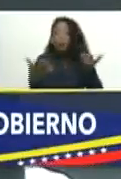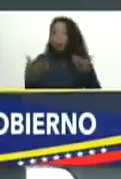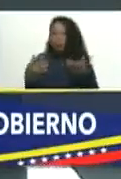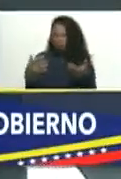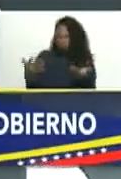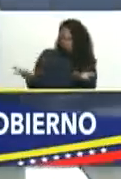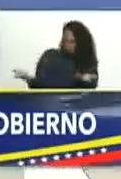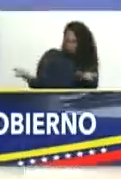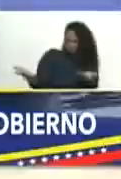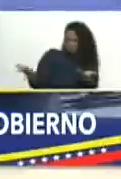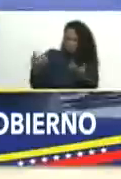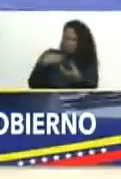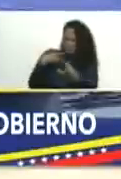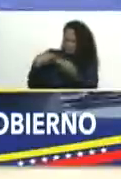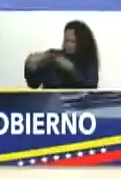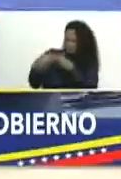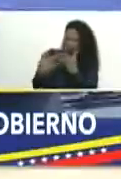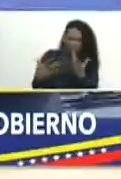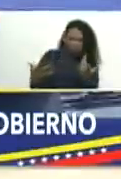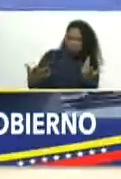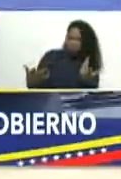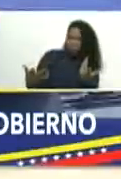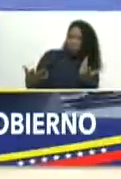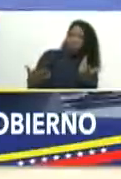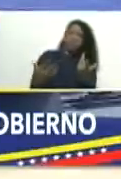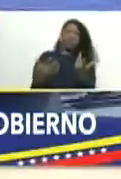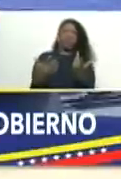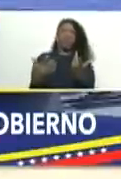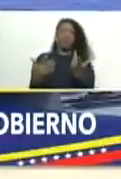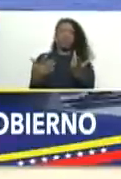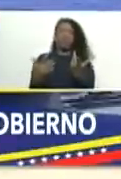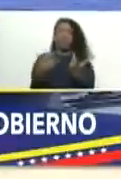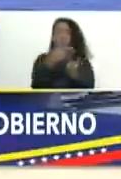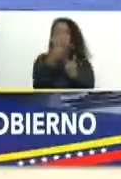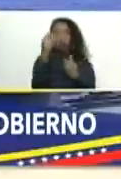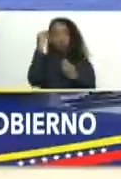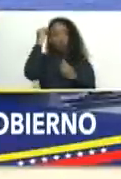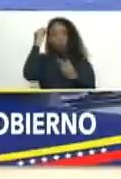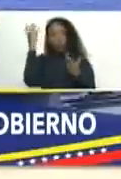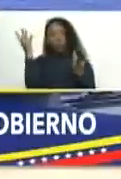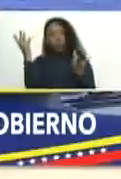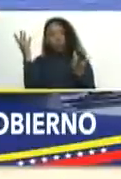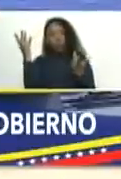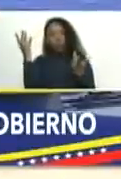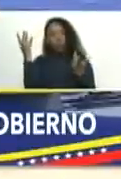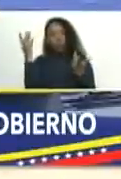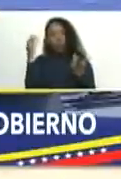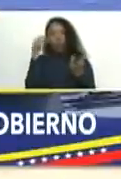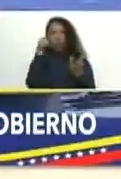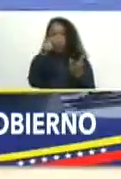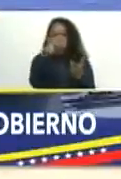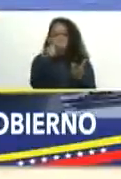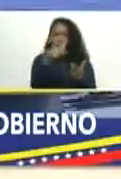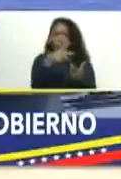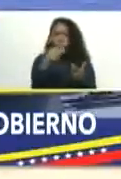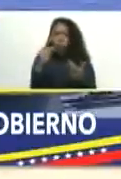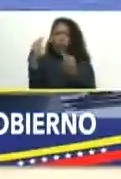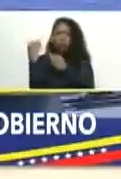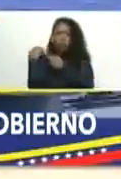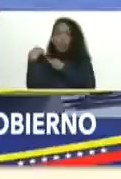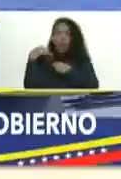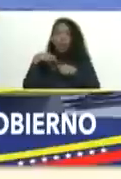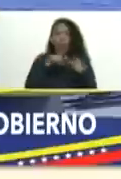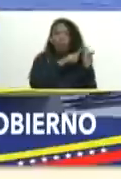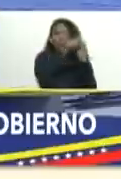volante? Bueno, imagínense ustedes la reacción de él. Y dijo, pero tú no eres el responsable de esta gira aquí